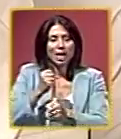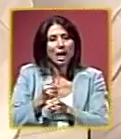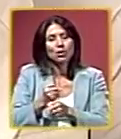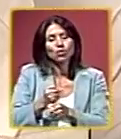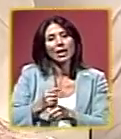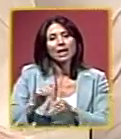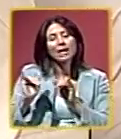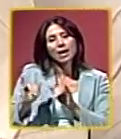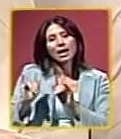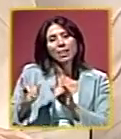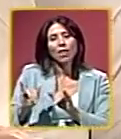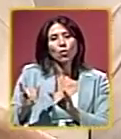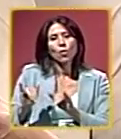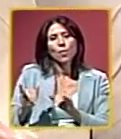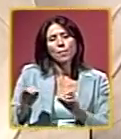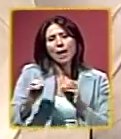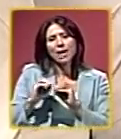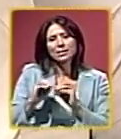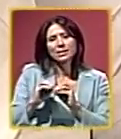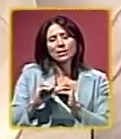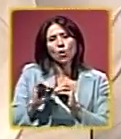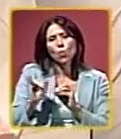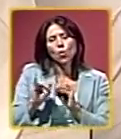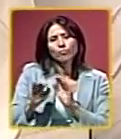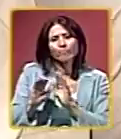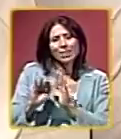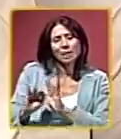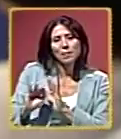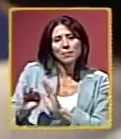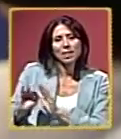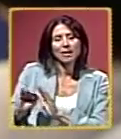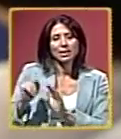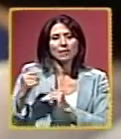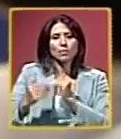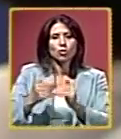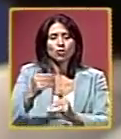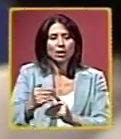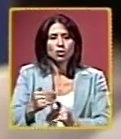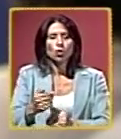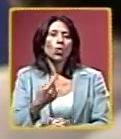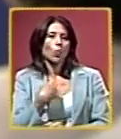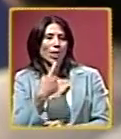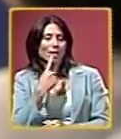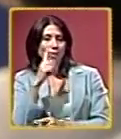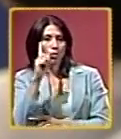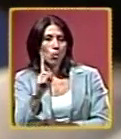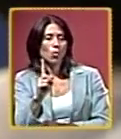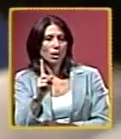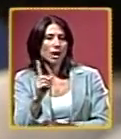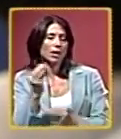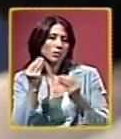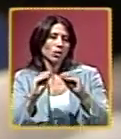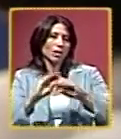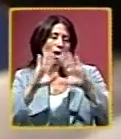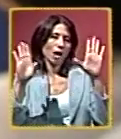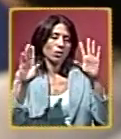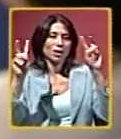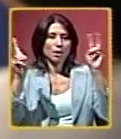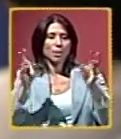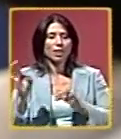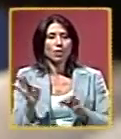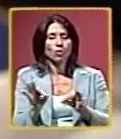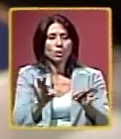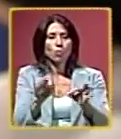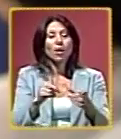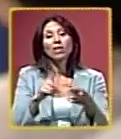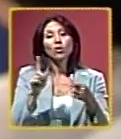quedado más, digamos, como más deprimidas en este proceso. Voy a decir una que es muy notorio, que es el tema de turismo. Entonces,